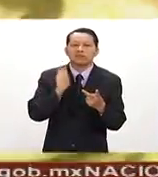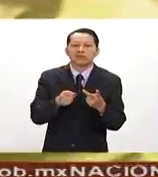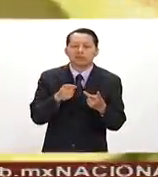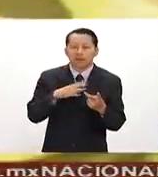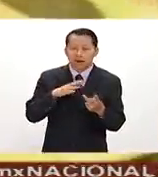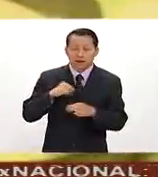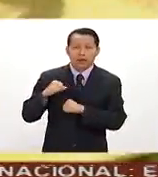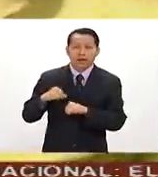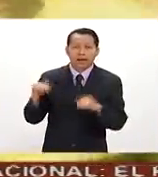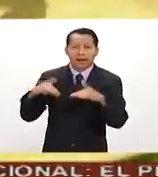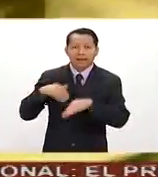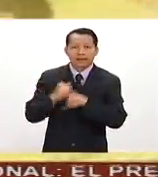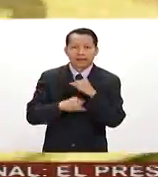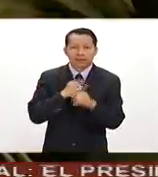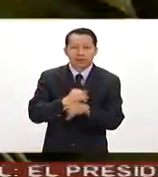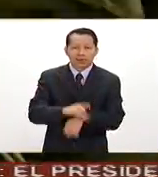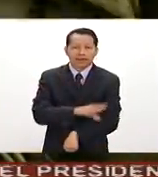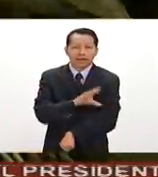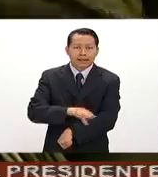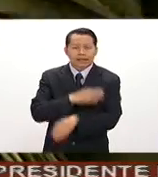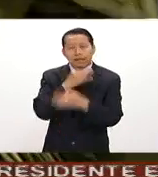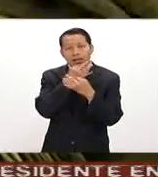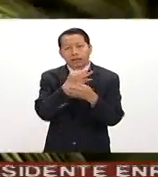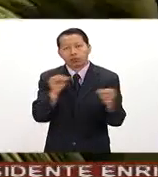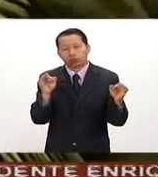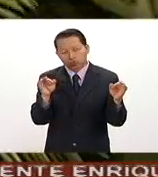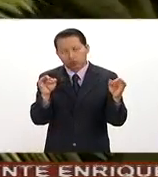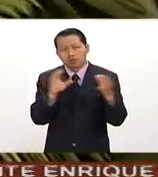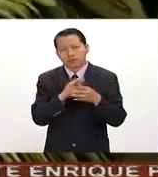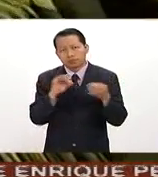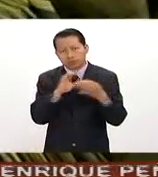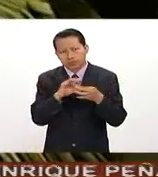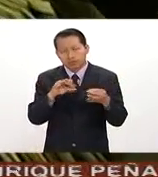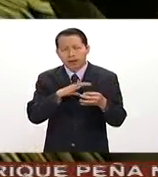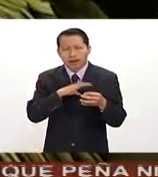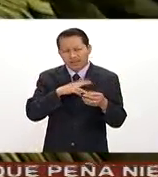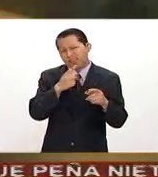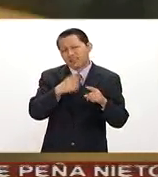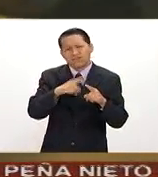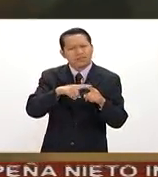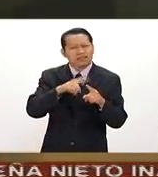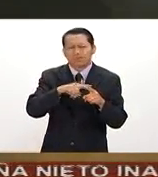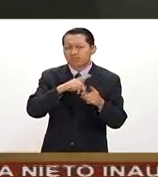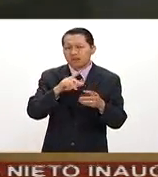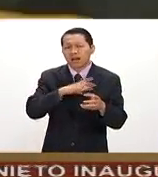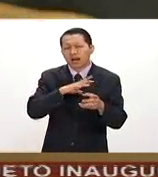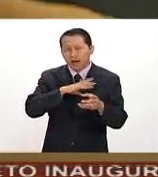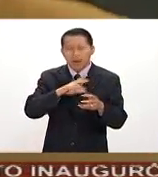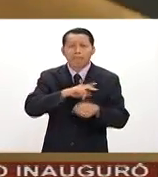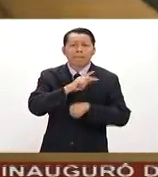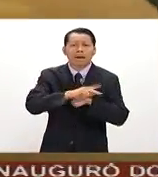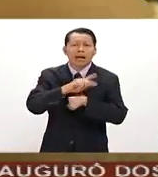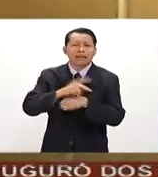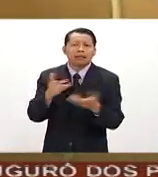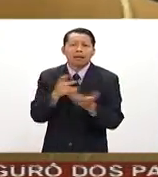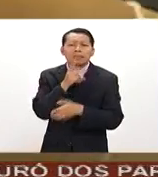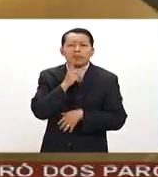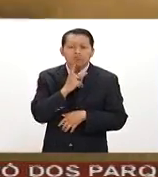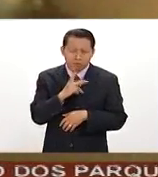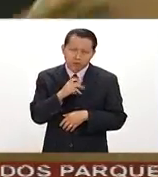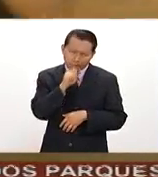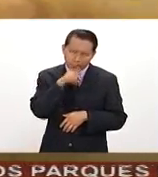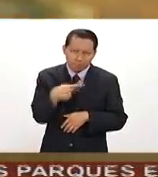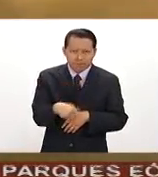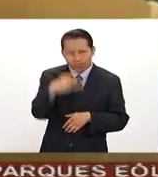Agencia Internacional de Energía, que afectó las monedas de todos los países productores de petróleo, en particular la